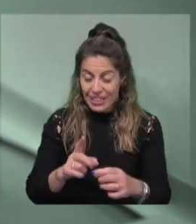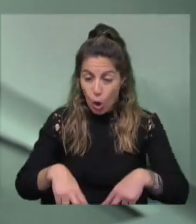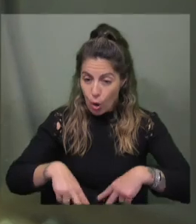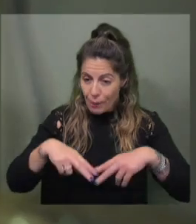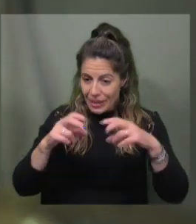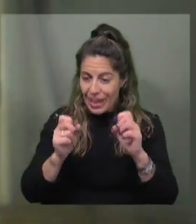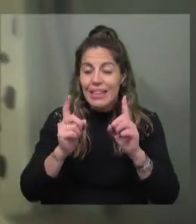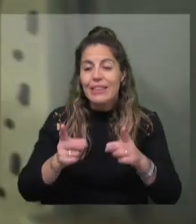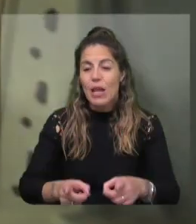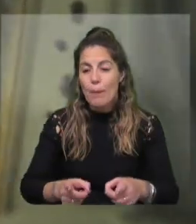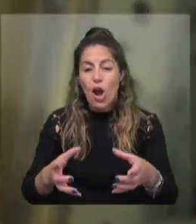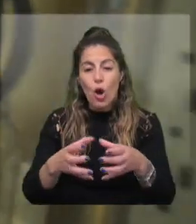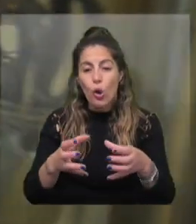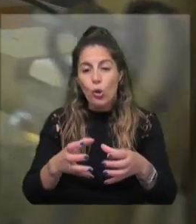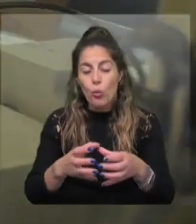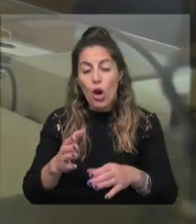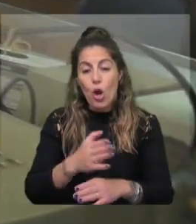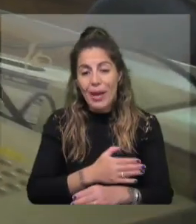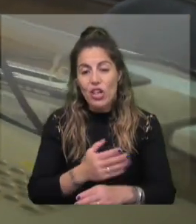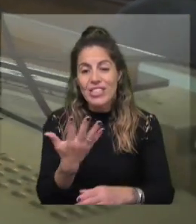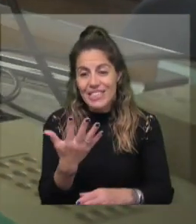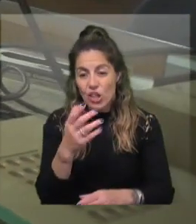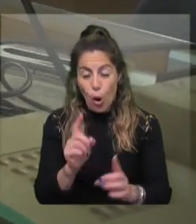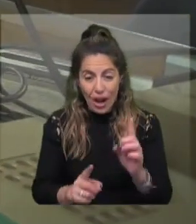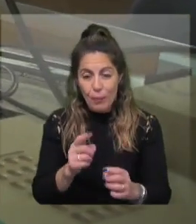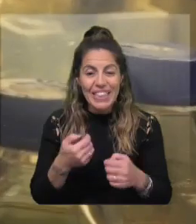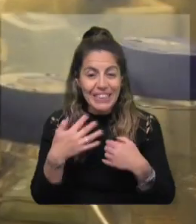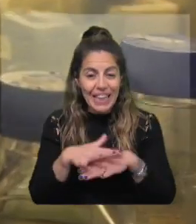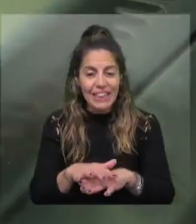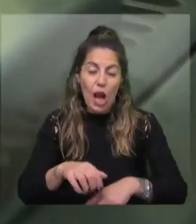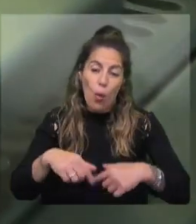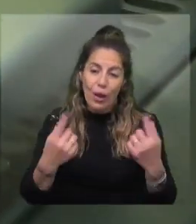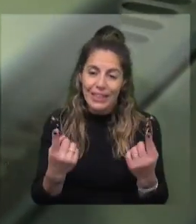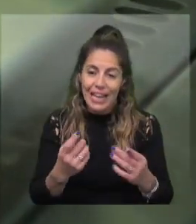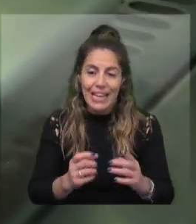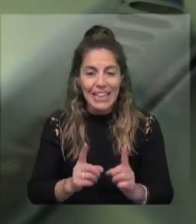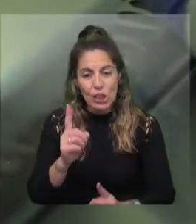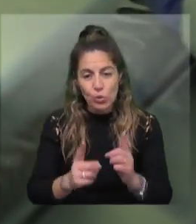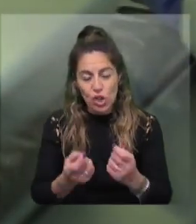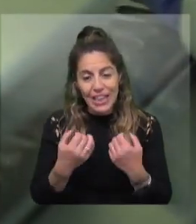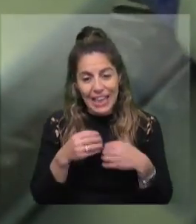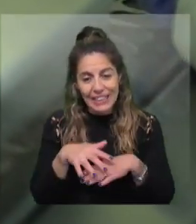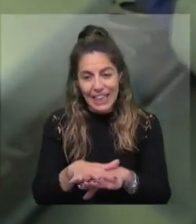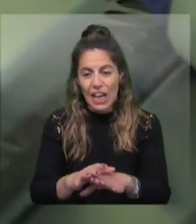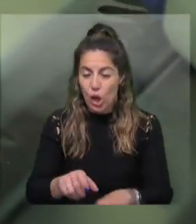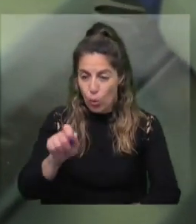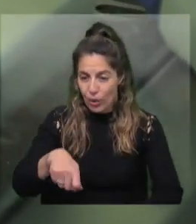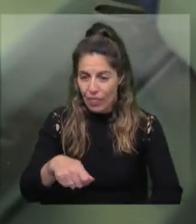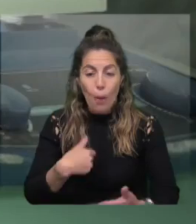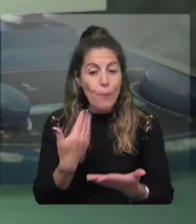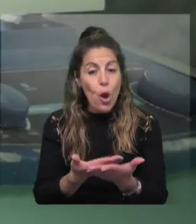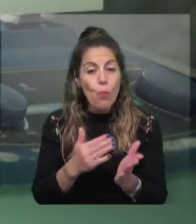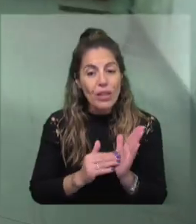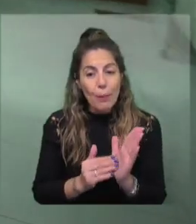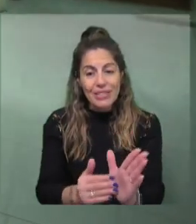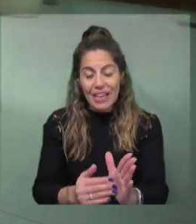investigación, así como por grupos de no menos de 5 académicos pertenecientes a cualquiera de las academias que integran el jurado. Las propuestas deberán